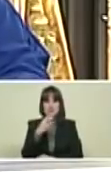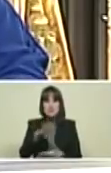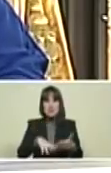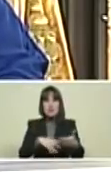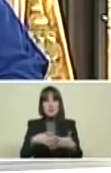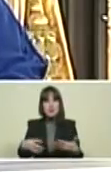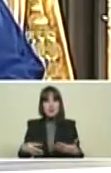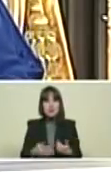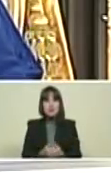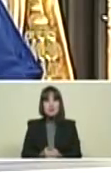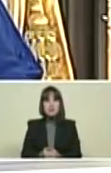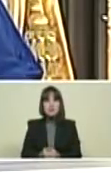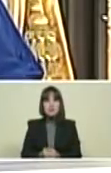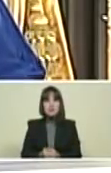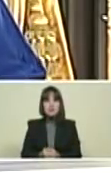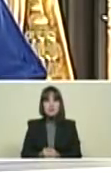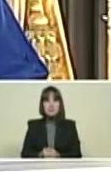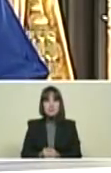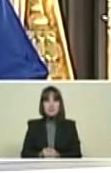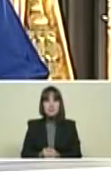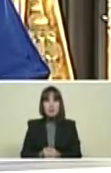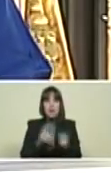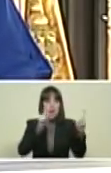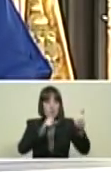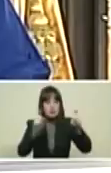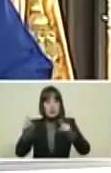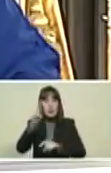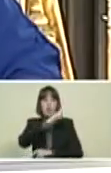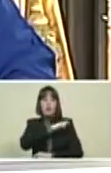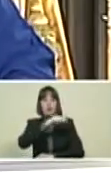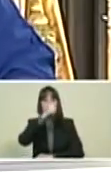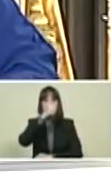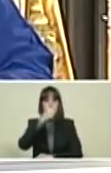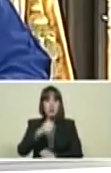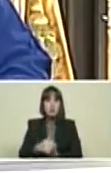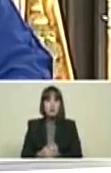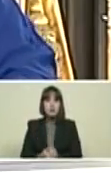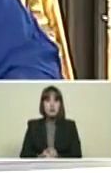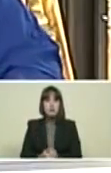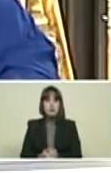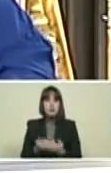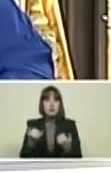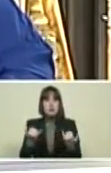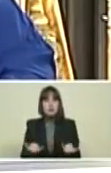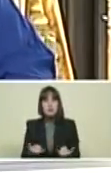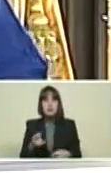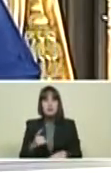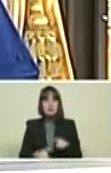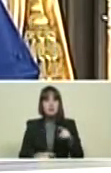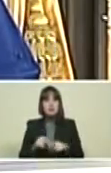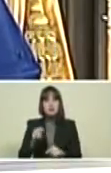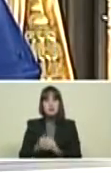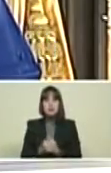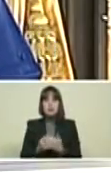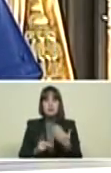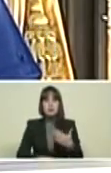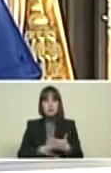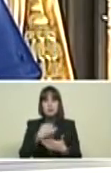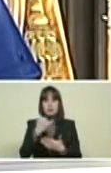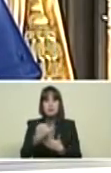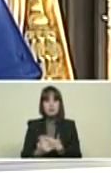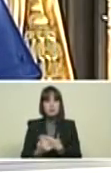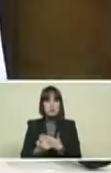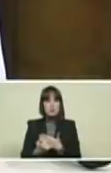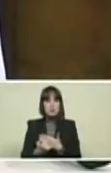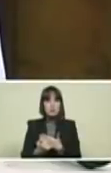matemática, formar a los directores. Y ahora me ha traído un proyecto el profesor Aristóbulo de